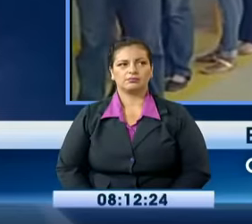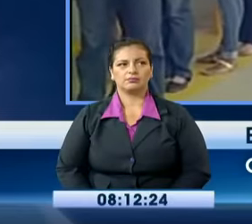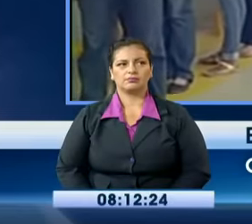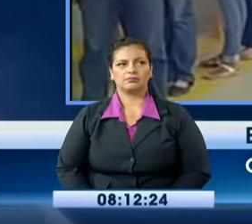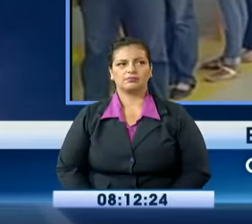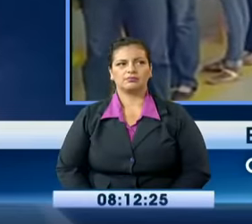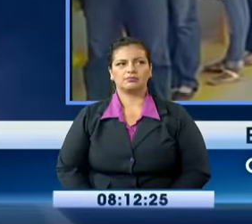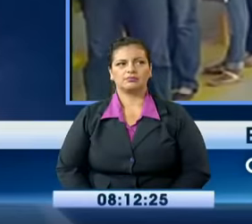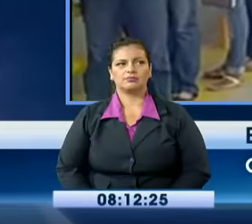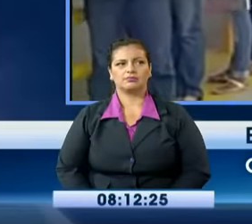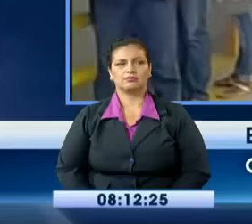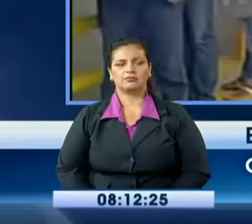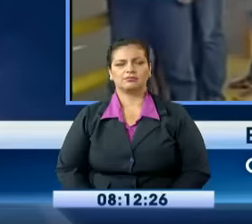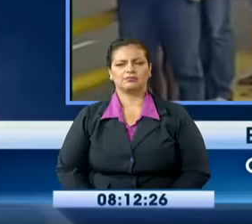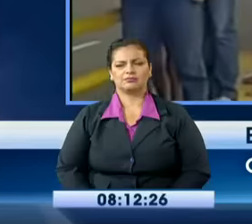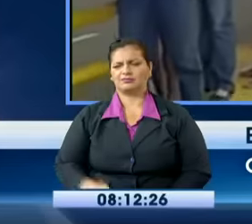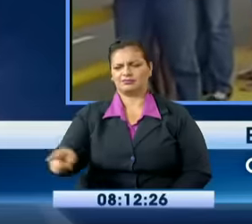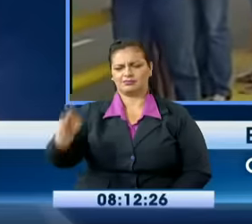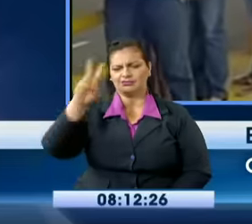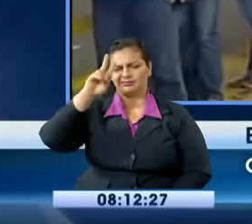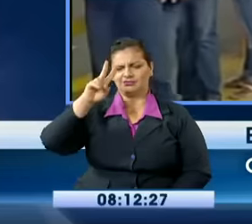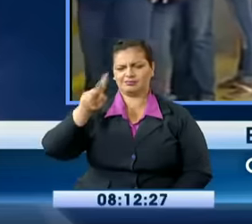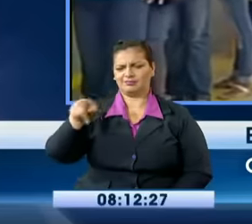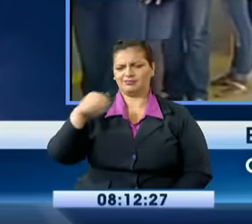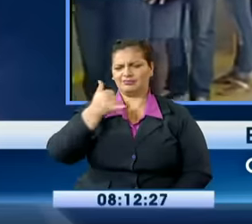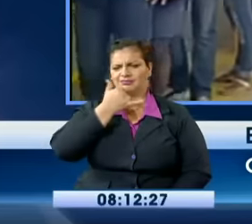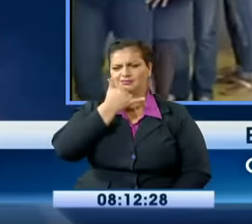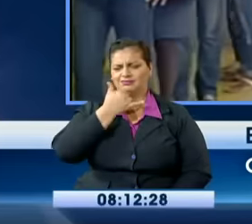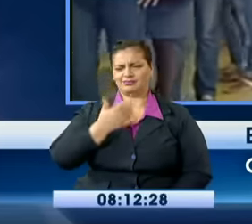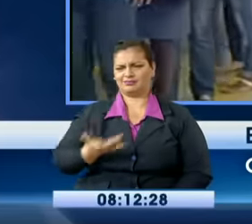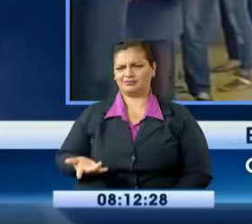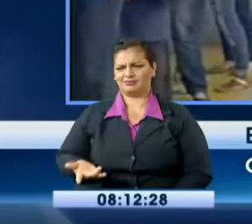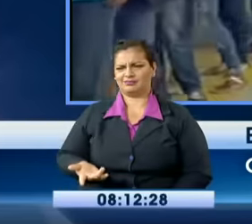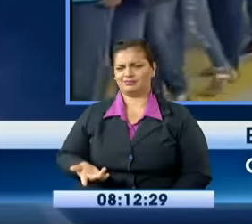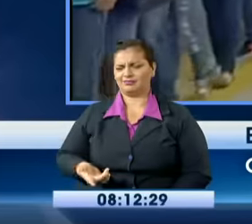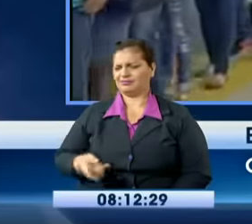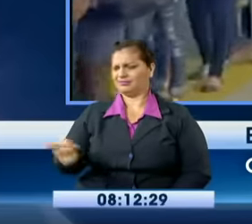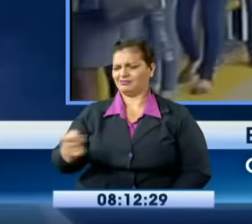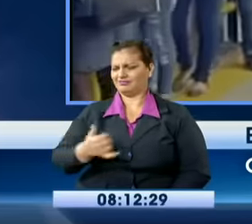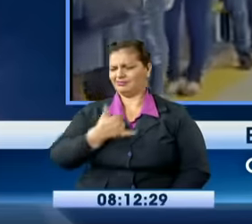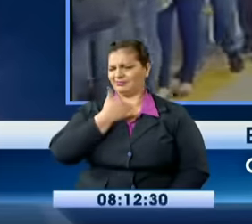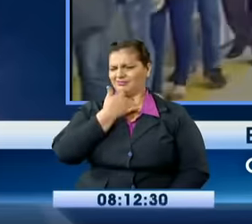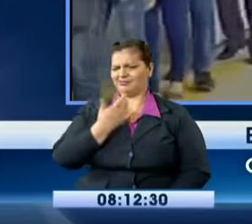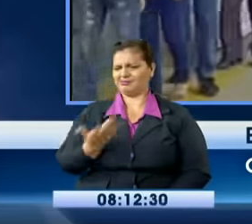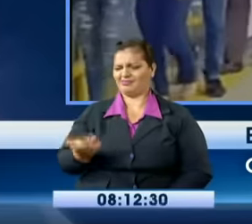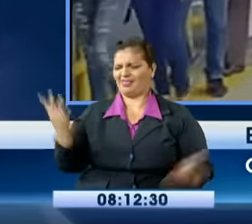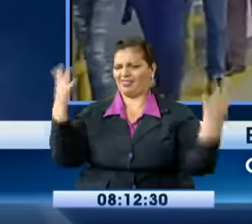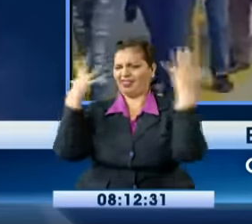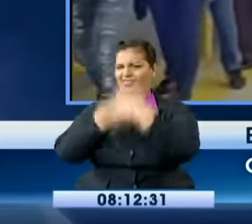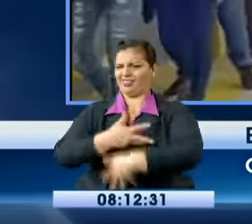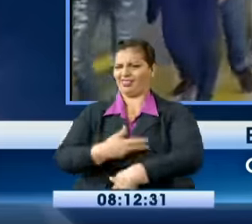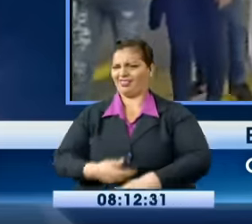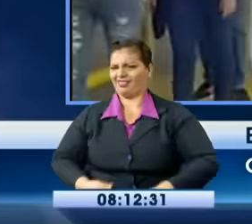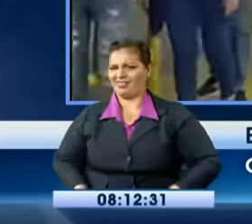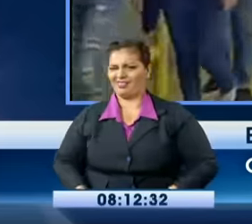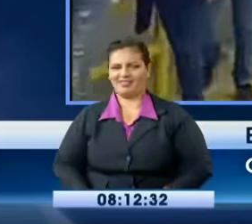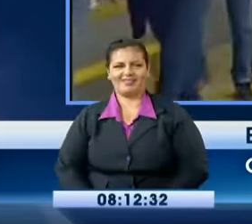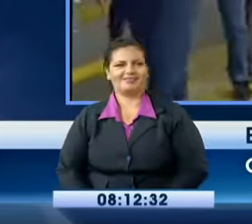¿O no? Así no es. A caballo regalado jamás su tronco es. Parece el Chapulín Colorado. Sí, yo iba a decir lo